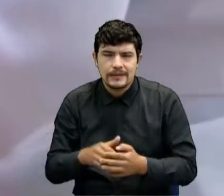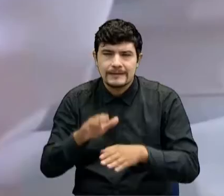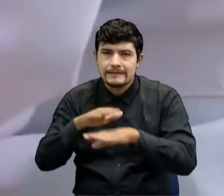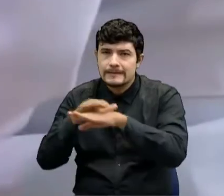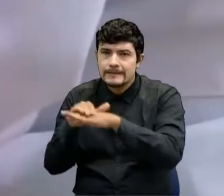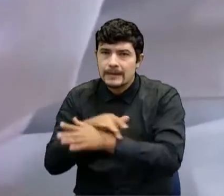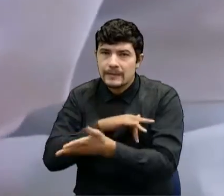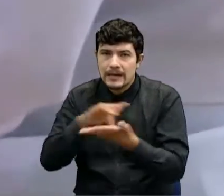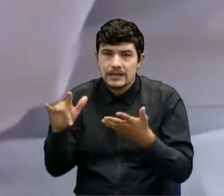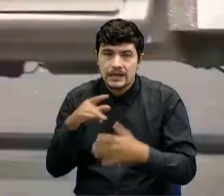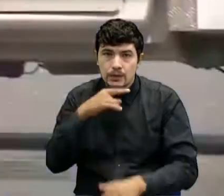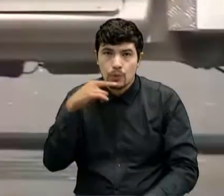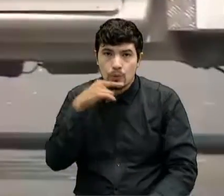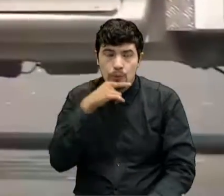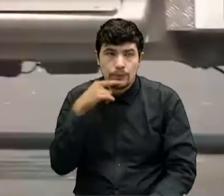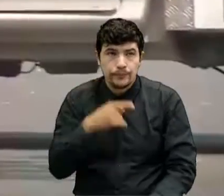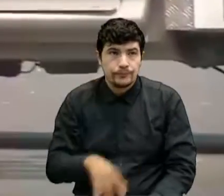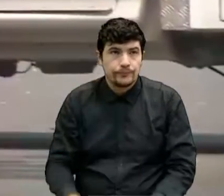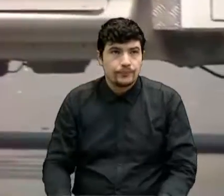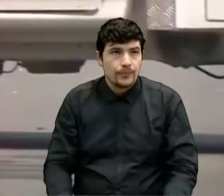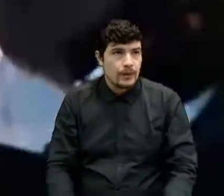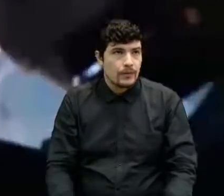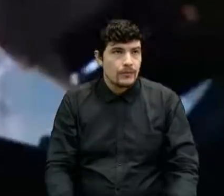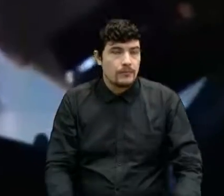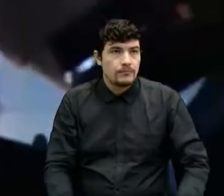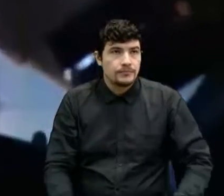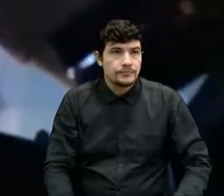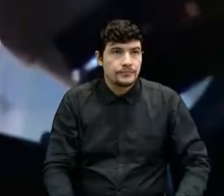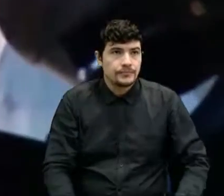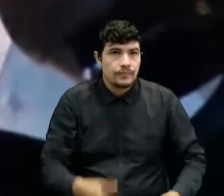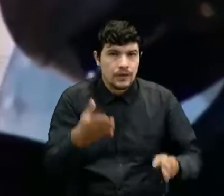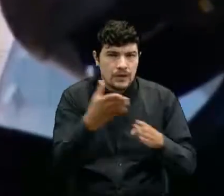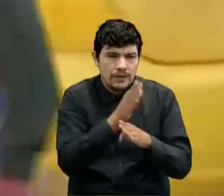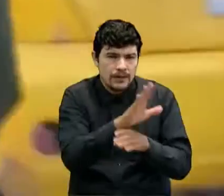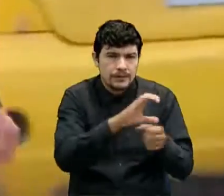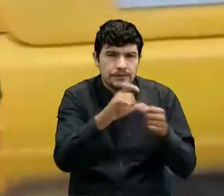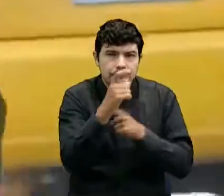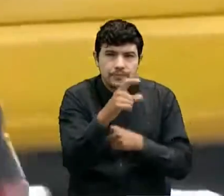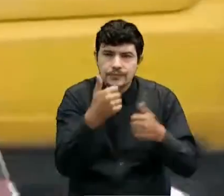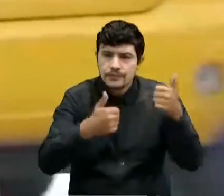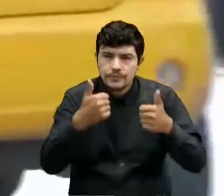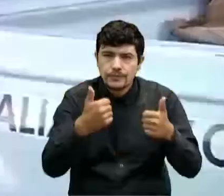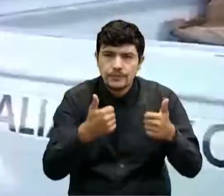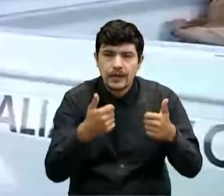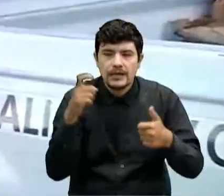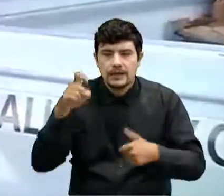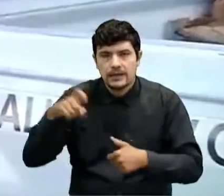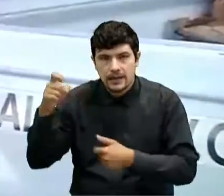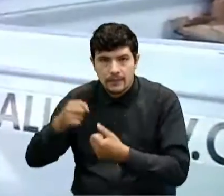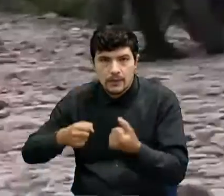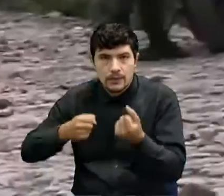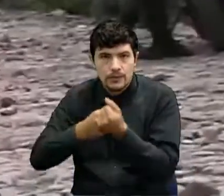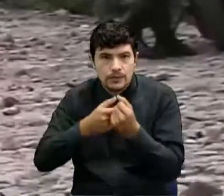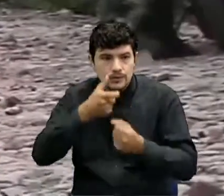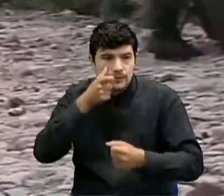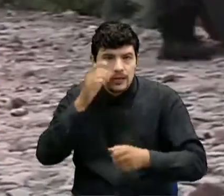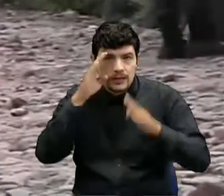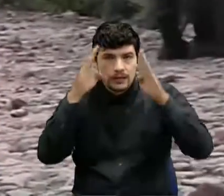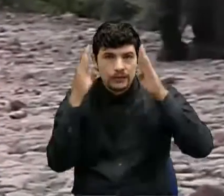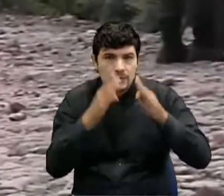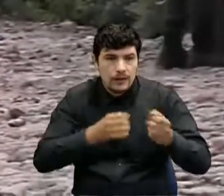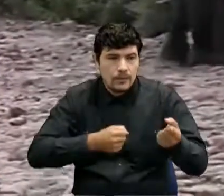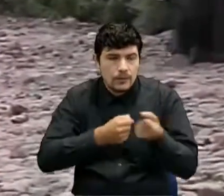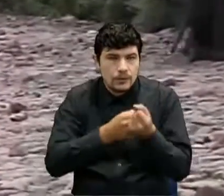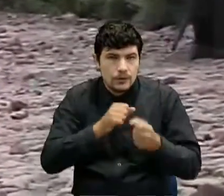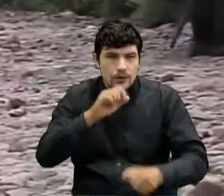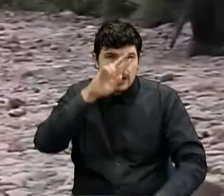Para algunos analistas, el problema de seguridad que flagela a Cúcuta requiere del apoyo de coordinación de autoridades del orden nacional con el